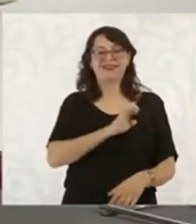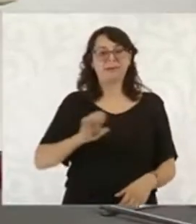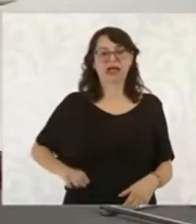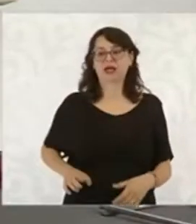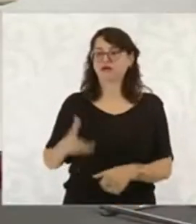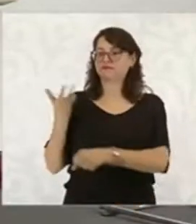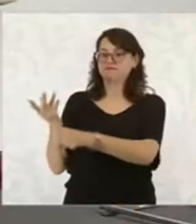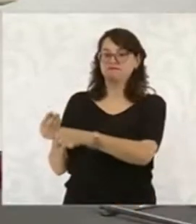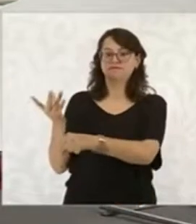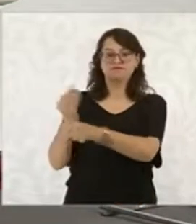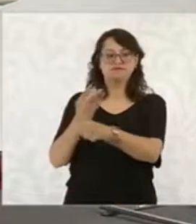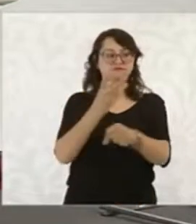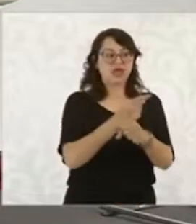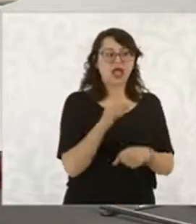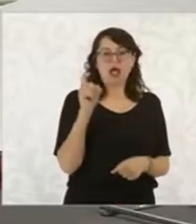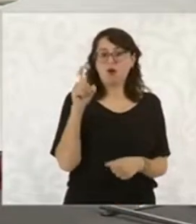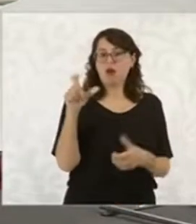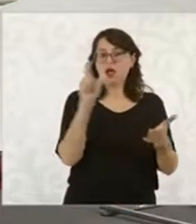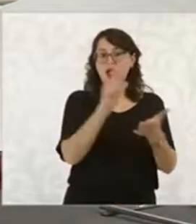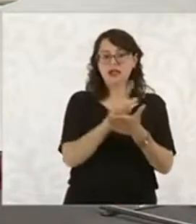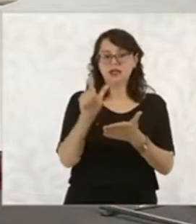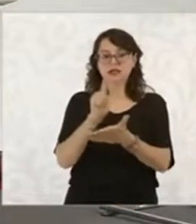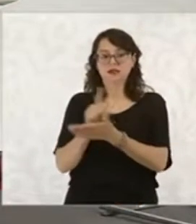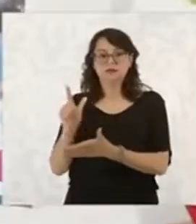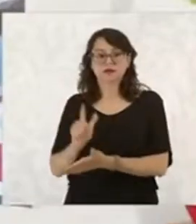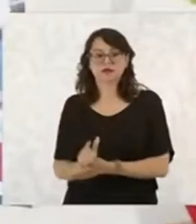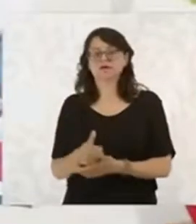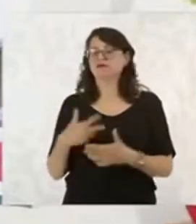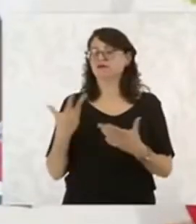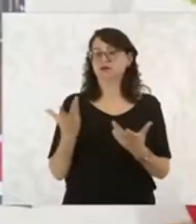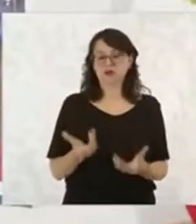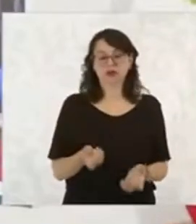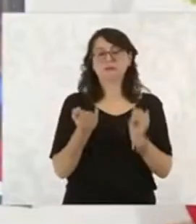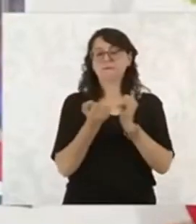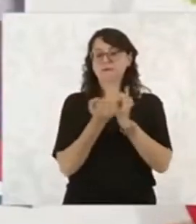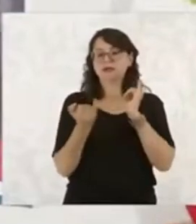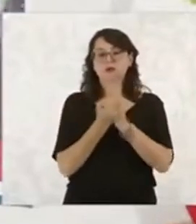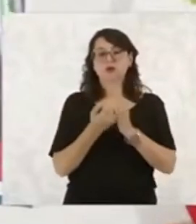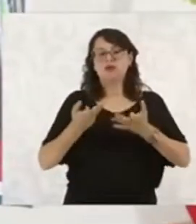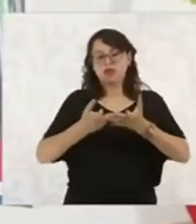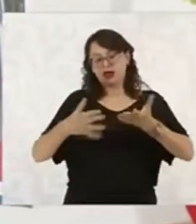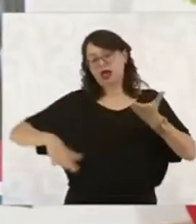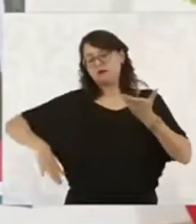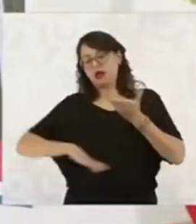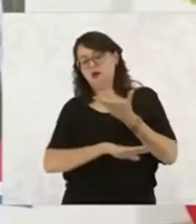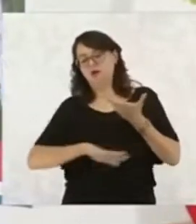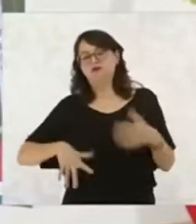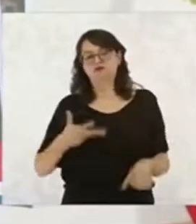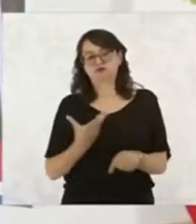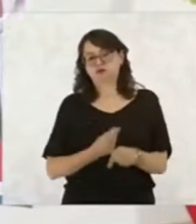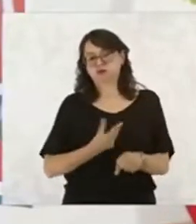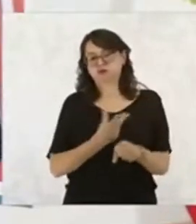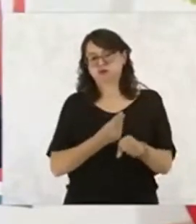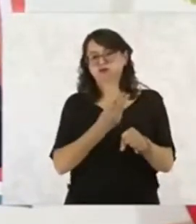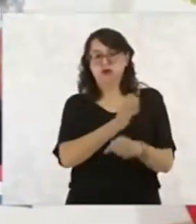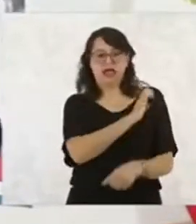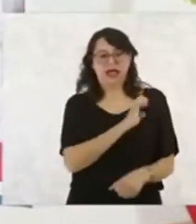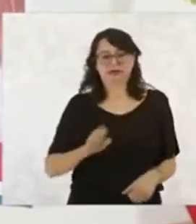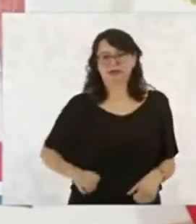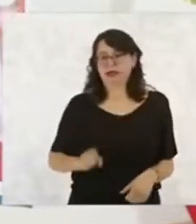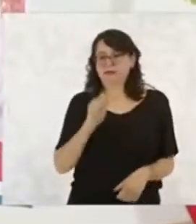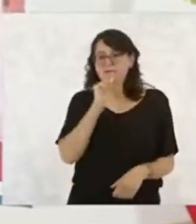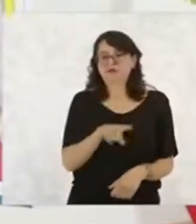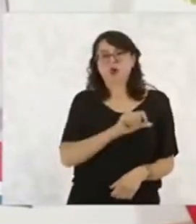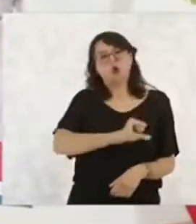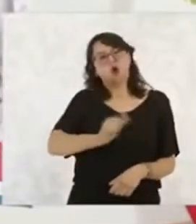agua potable. Estamos rehabilitando cárcamos también en Ecatepec y otros municipios, y